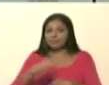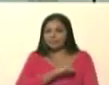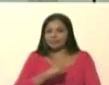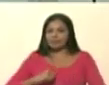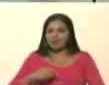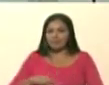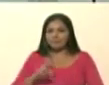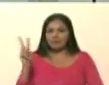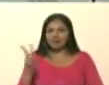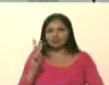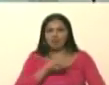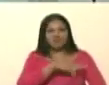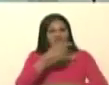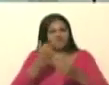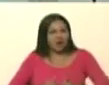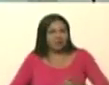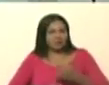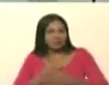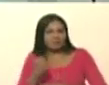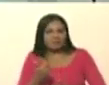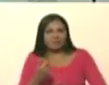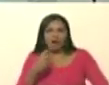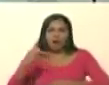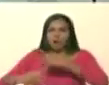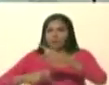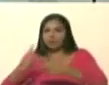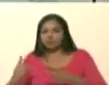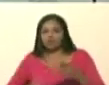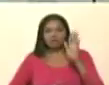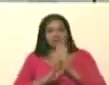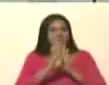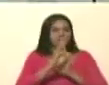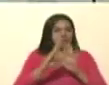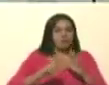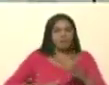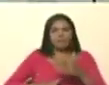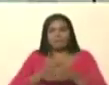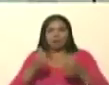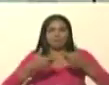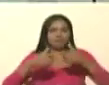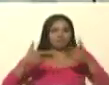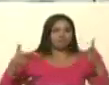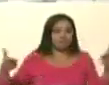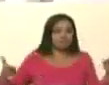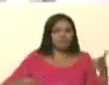se fortalezca tenga un proceso de crecimiento de expansión